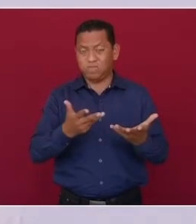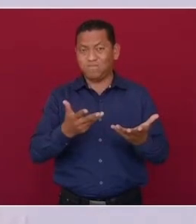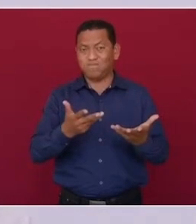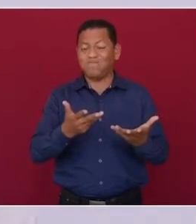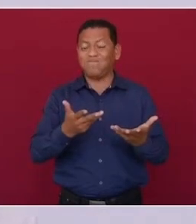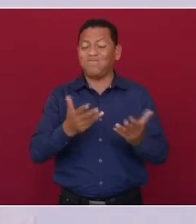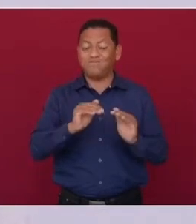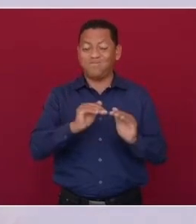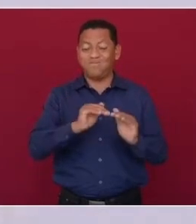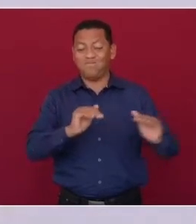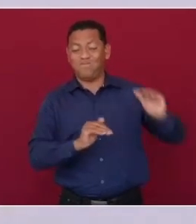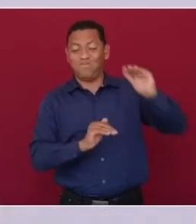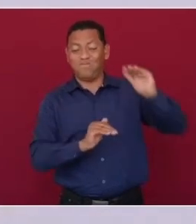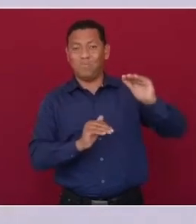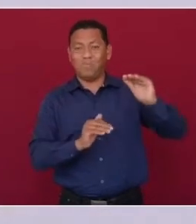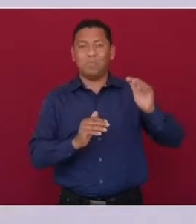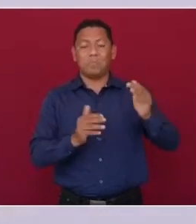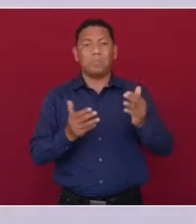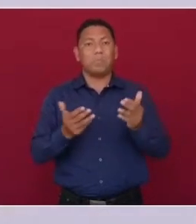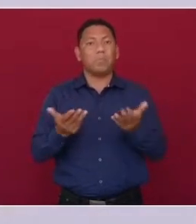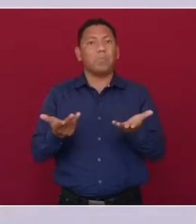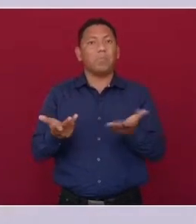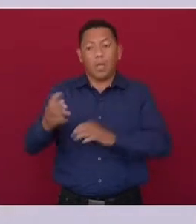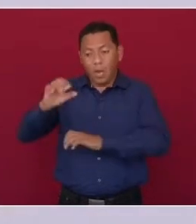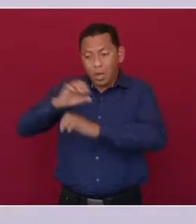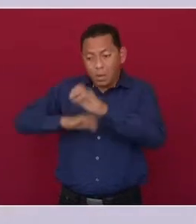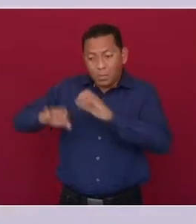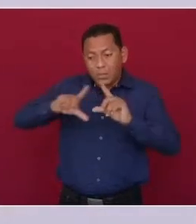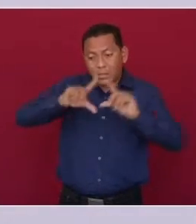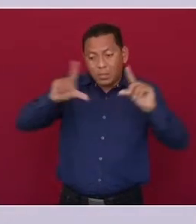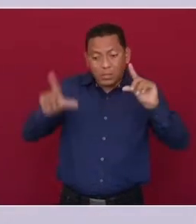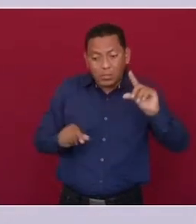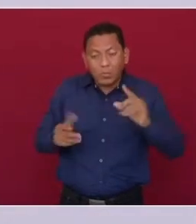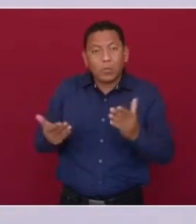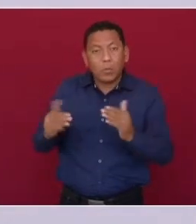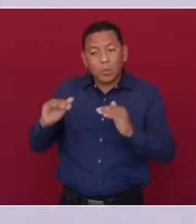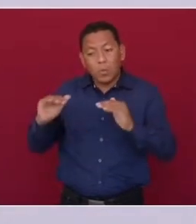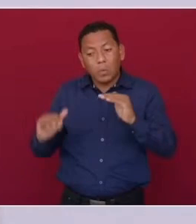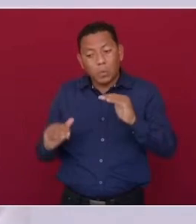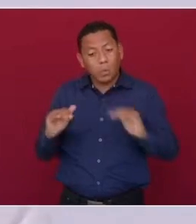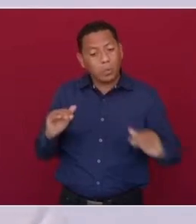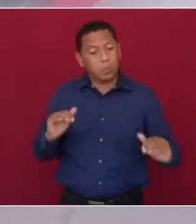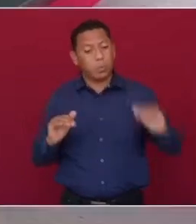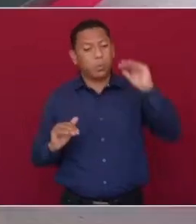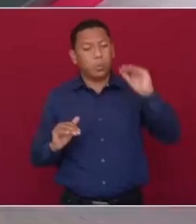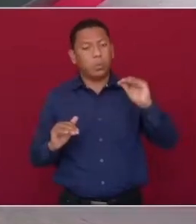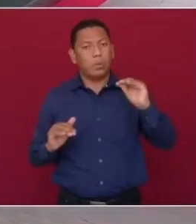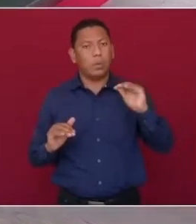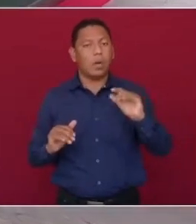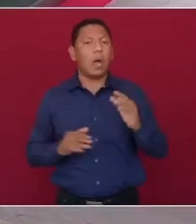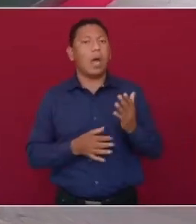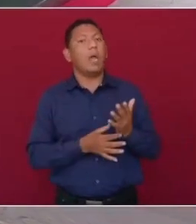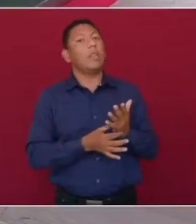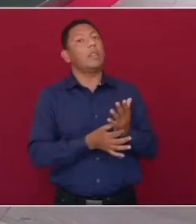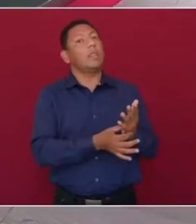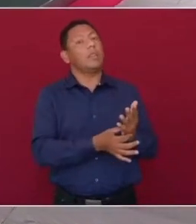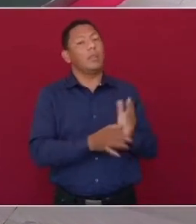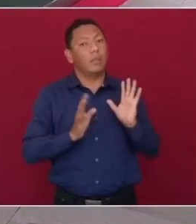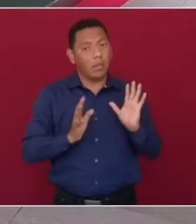encima de la empresa del Estado, con la excusa o pretexto de que